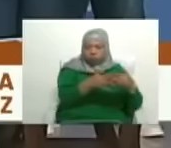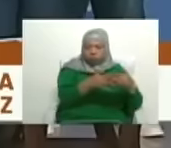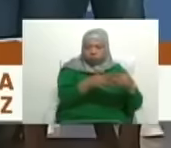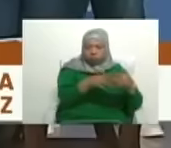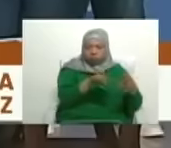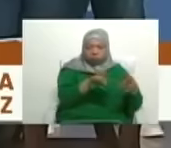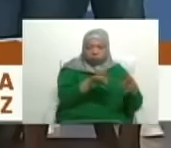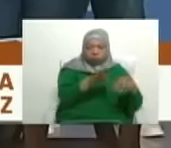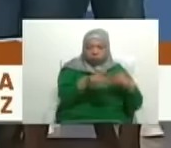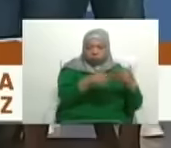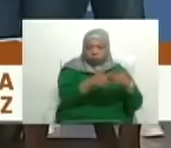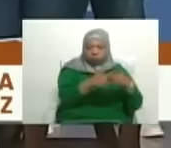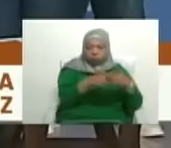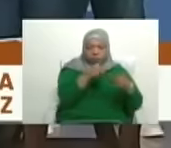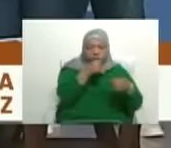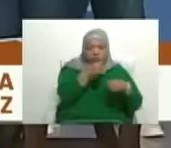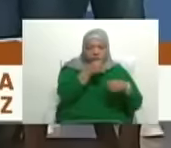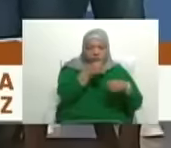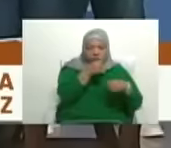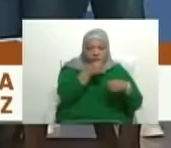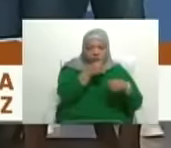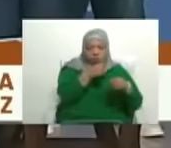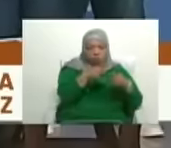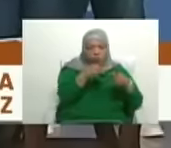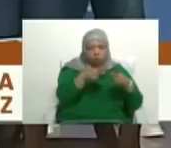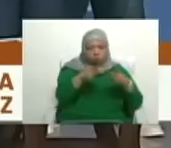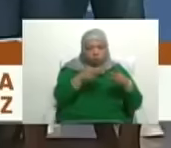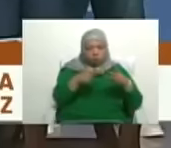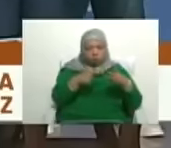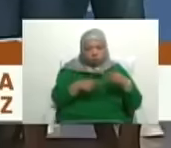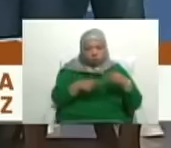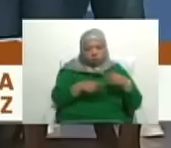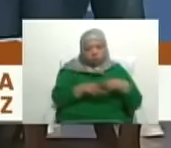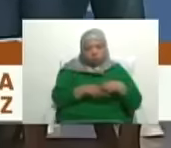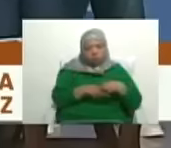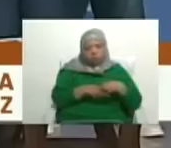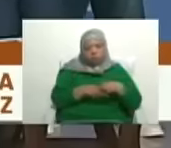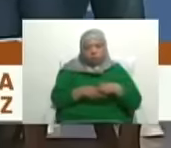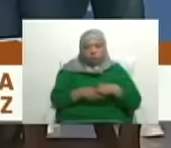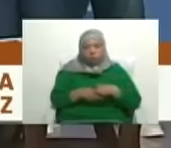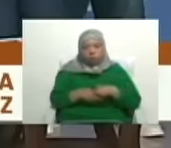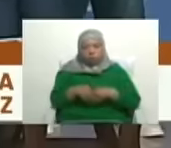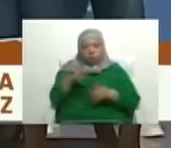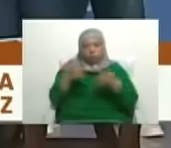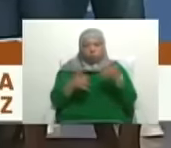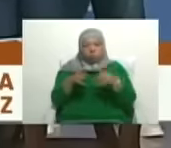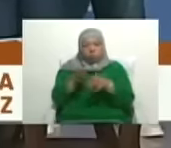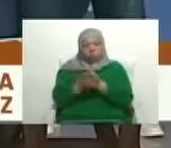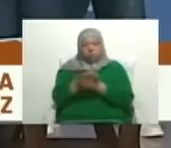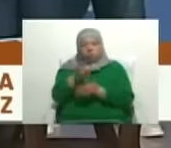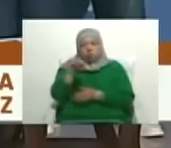Allí fue entrevistándose con Carratu Molina, Patricia